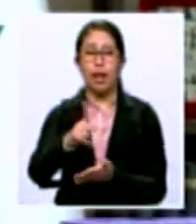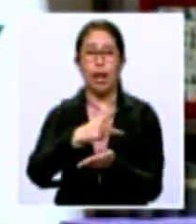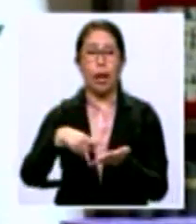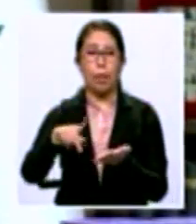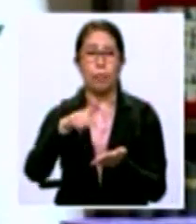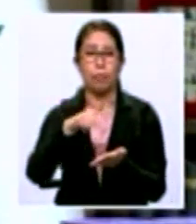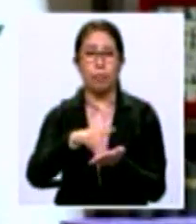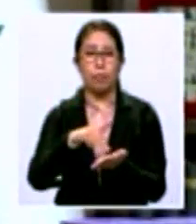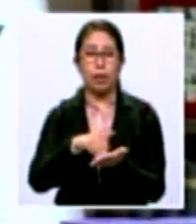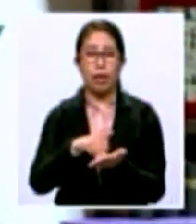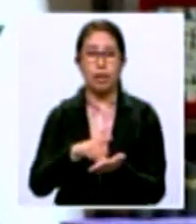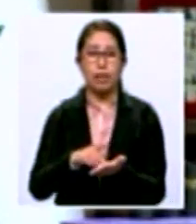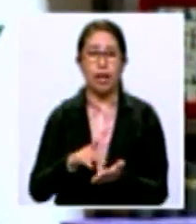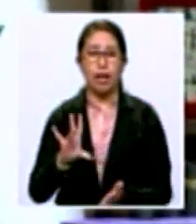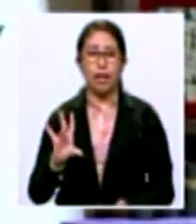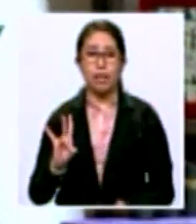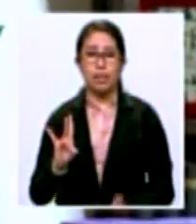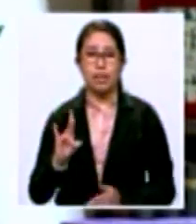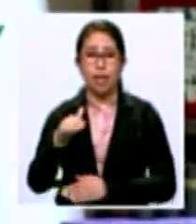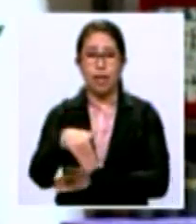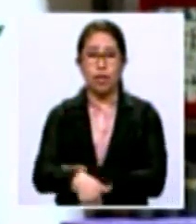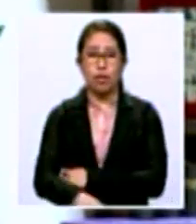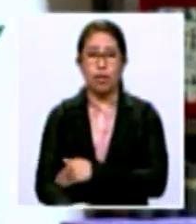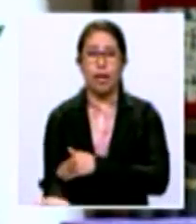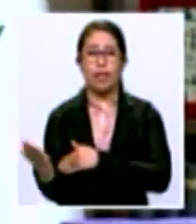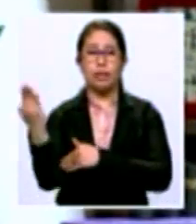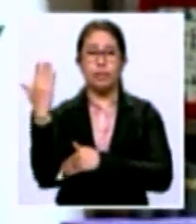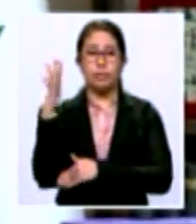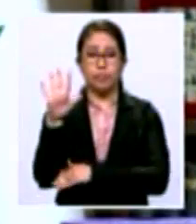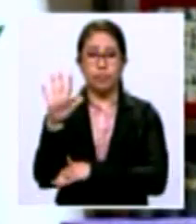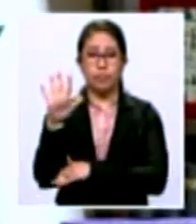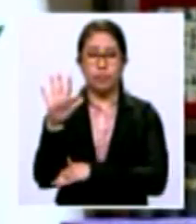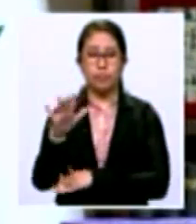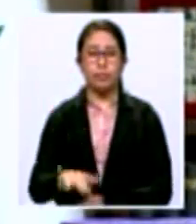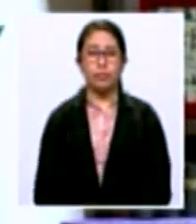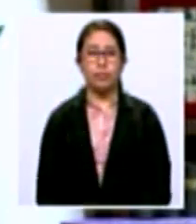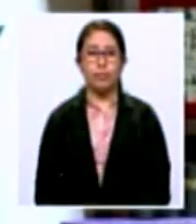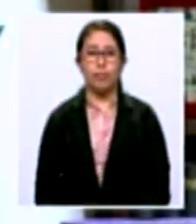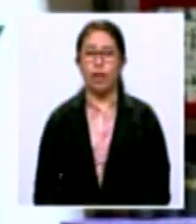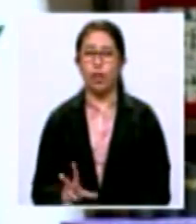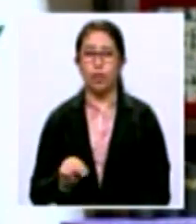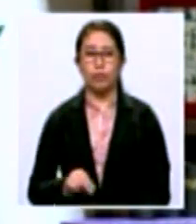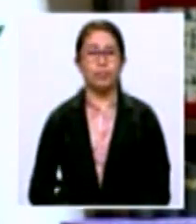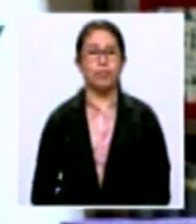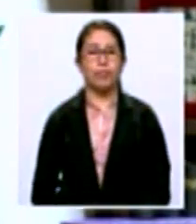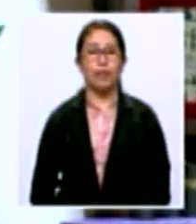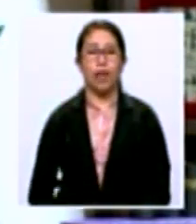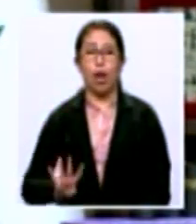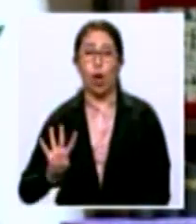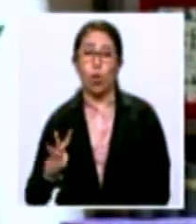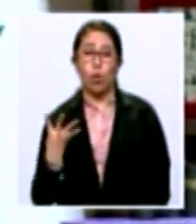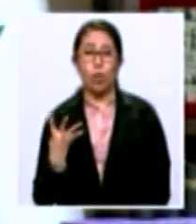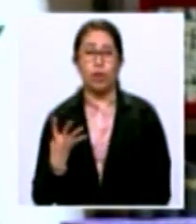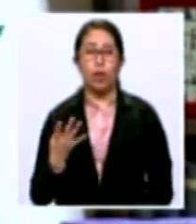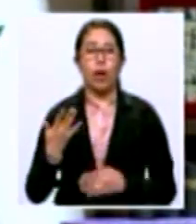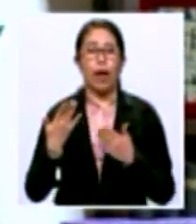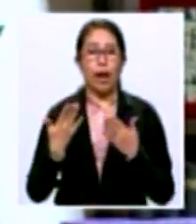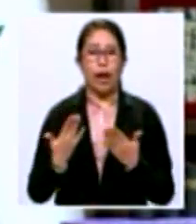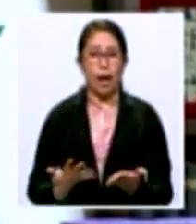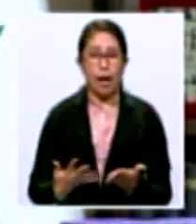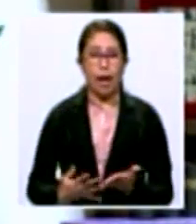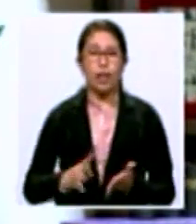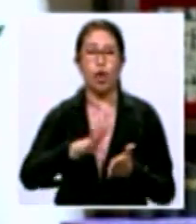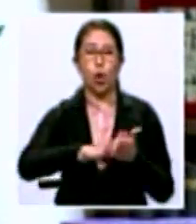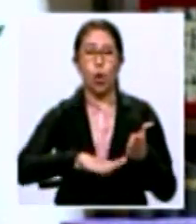desde las 7 de la noche hasta las 5 de la mañana. Número 4, habrá restricciones de salida de